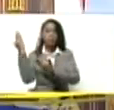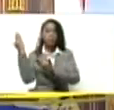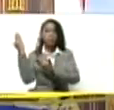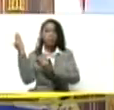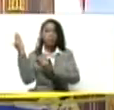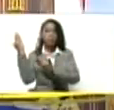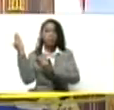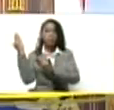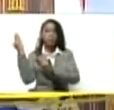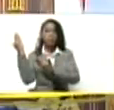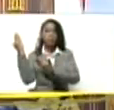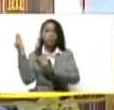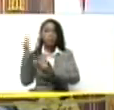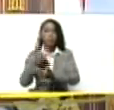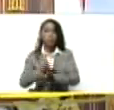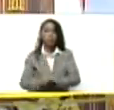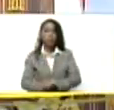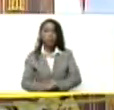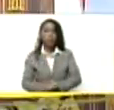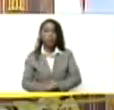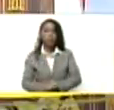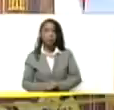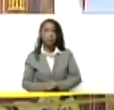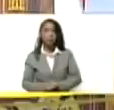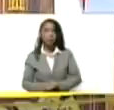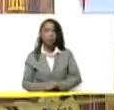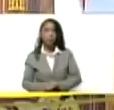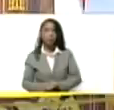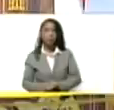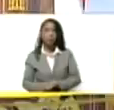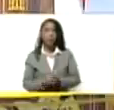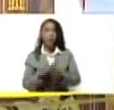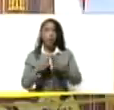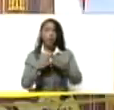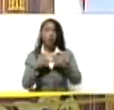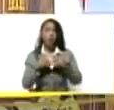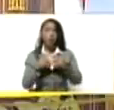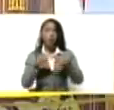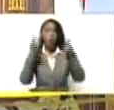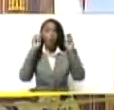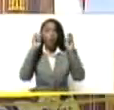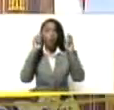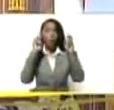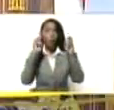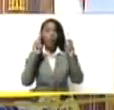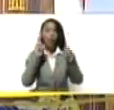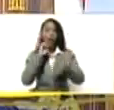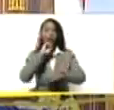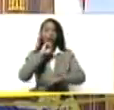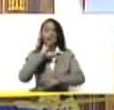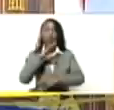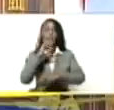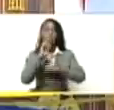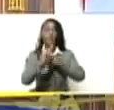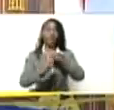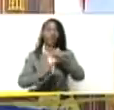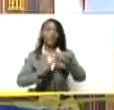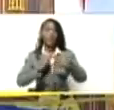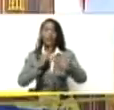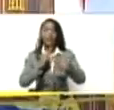poder actualizar el stock de repuestos de partes de piezas